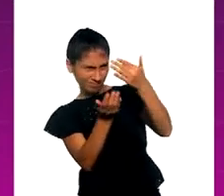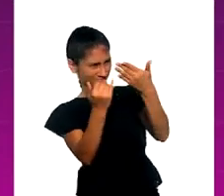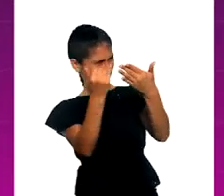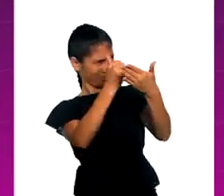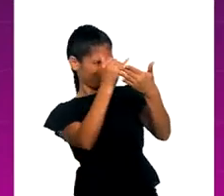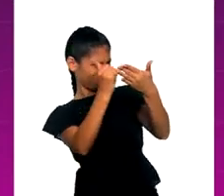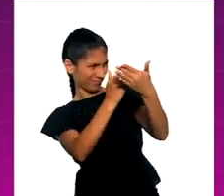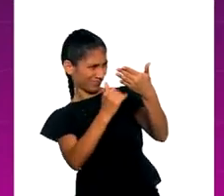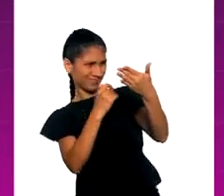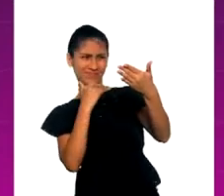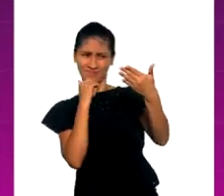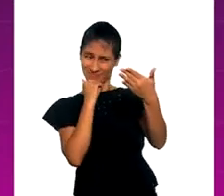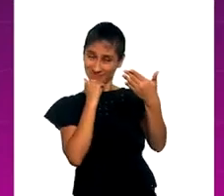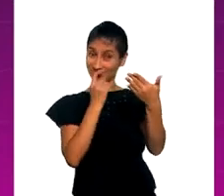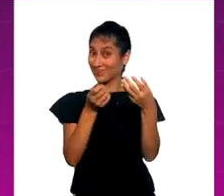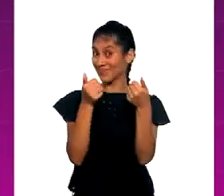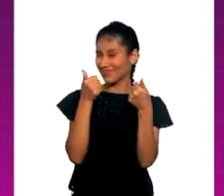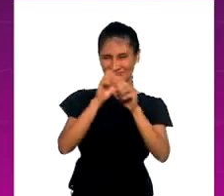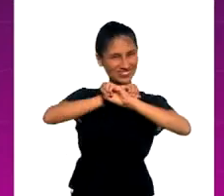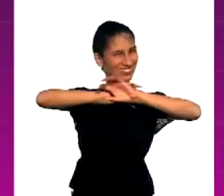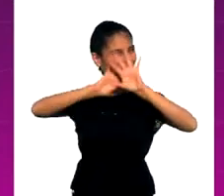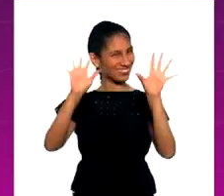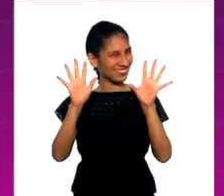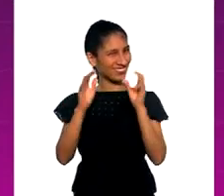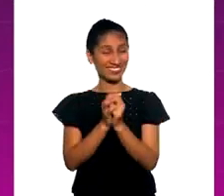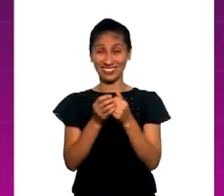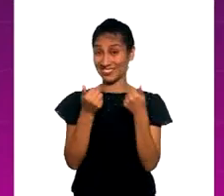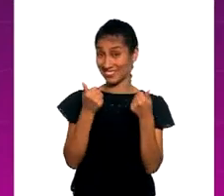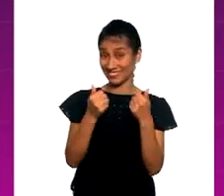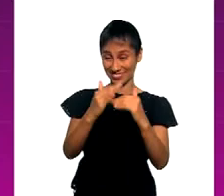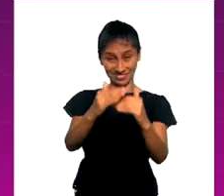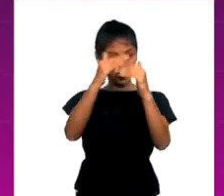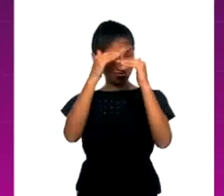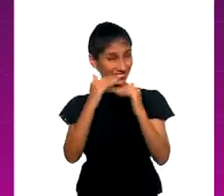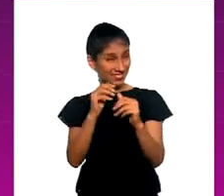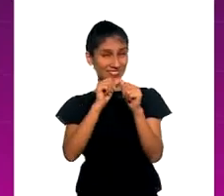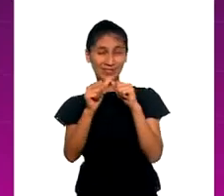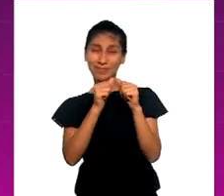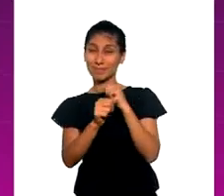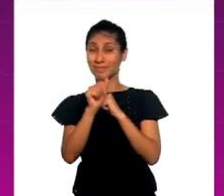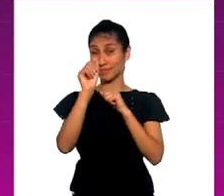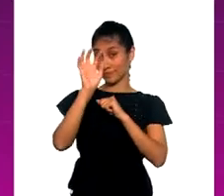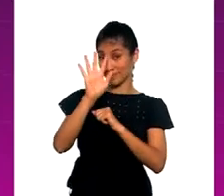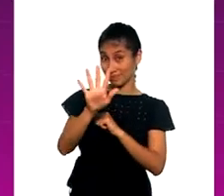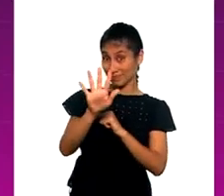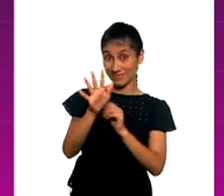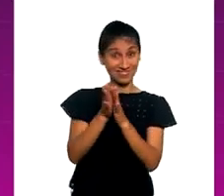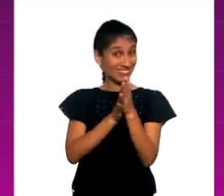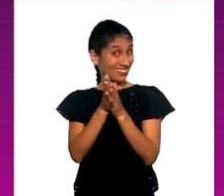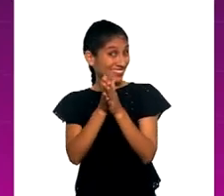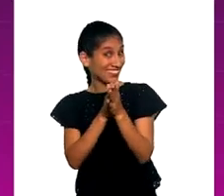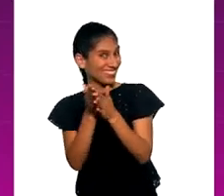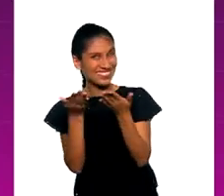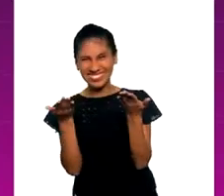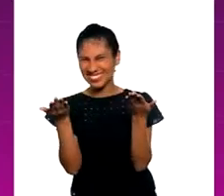indicados muy claro instrucción número 5